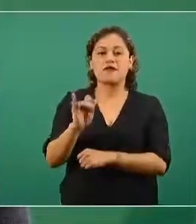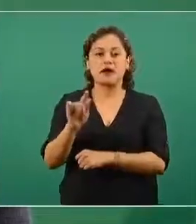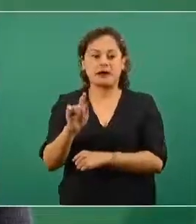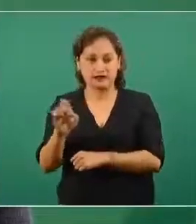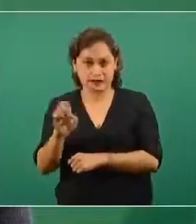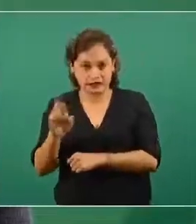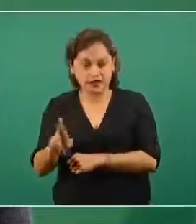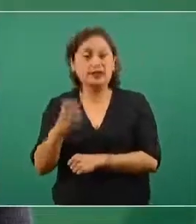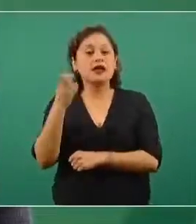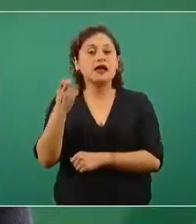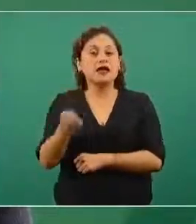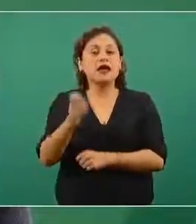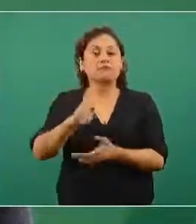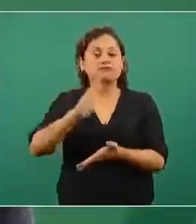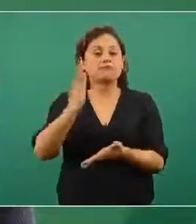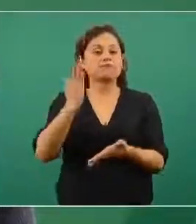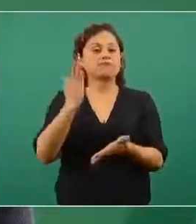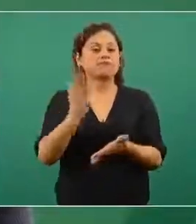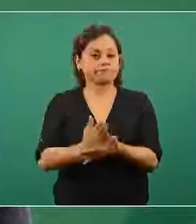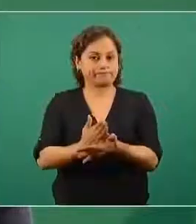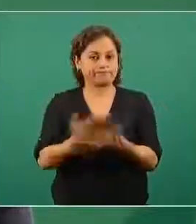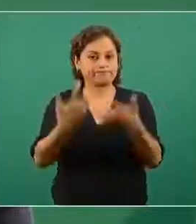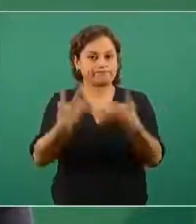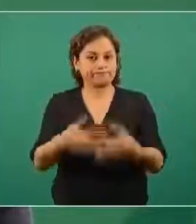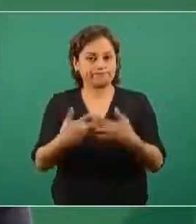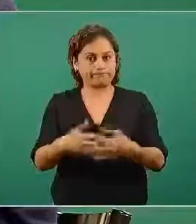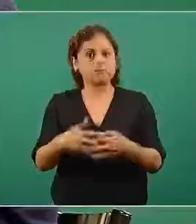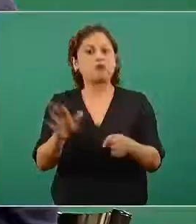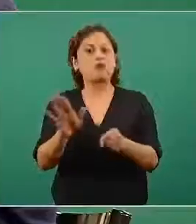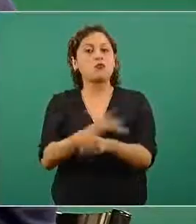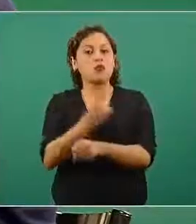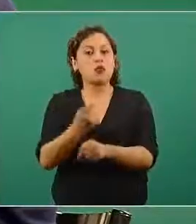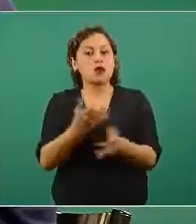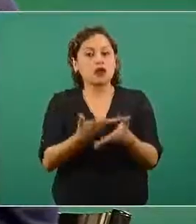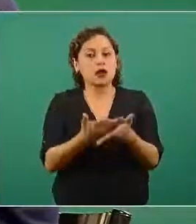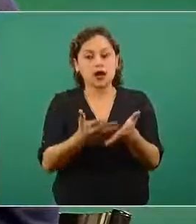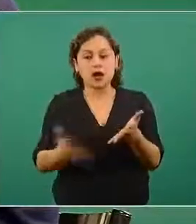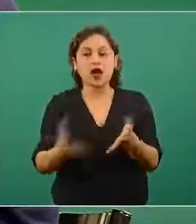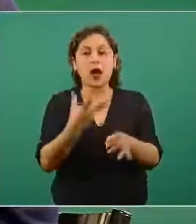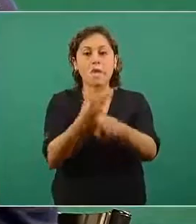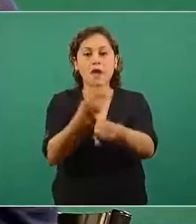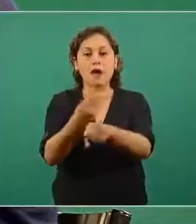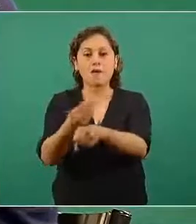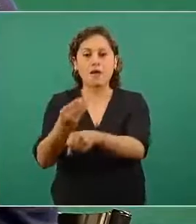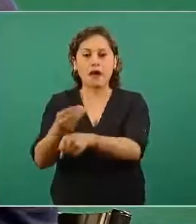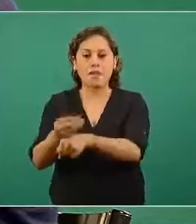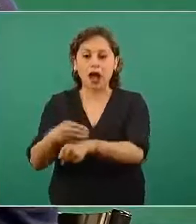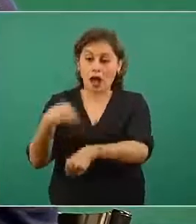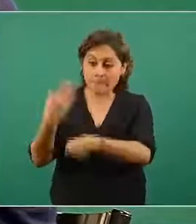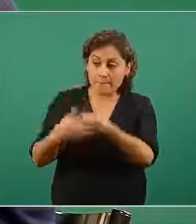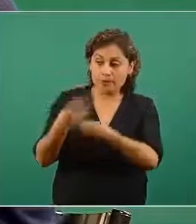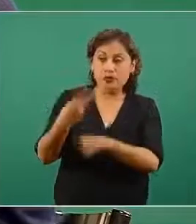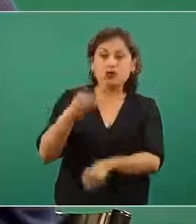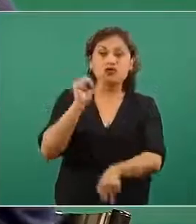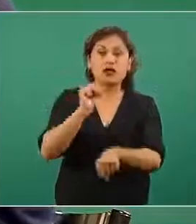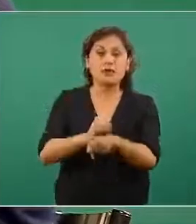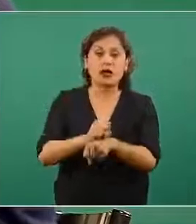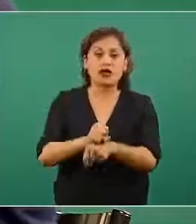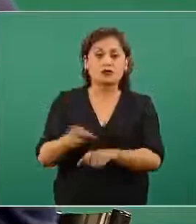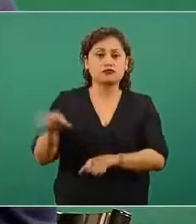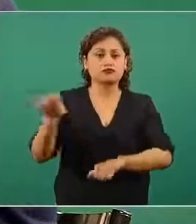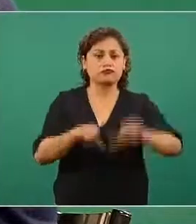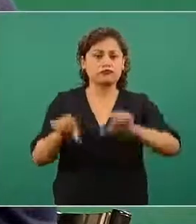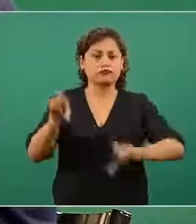para incrementar la misma, y una vez que reinicie, que esto es prácticamente en 2 semanas más ya, lo pueda hacer 3 veces más, o